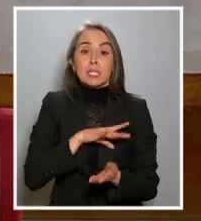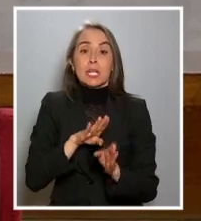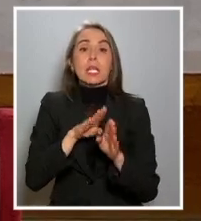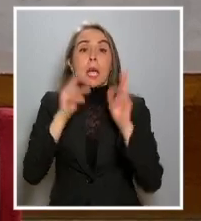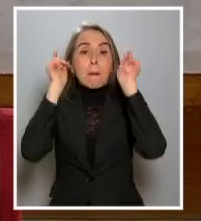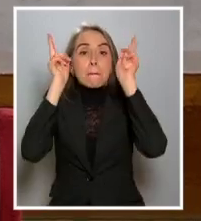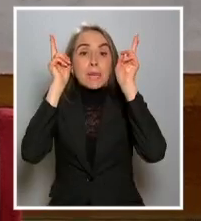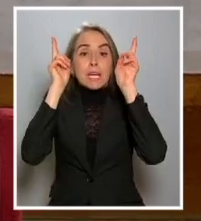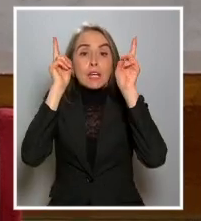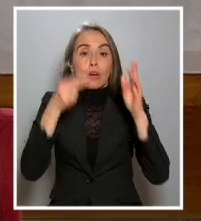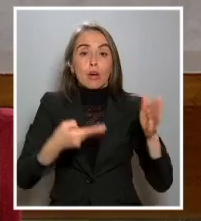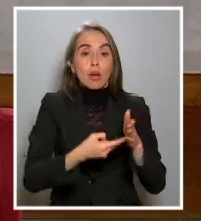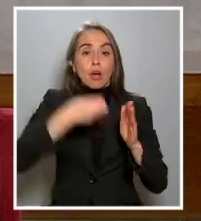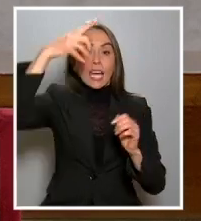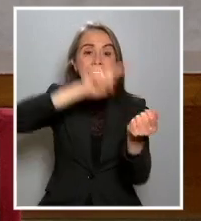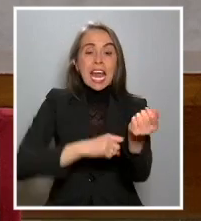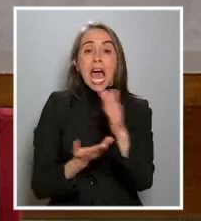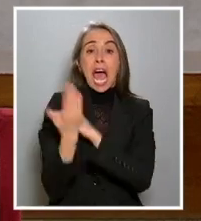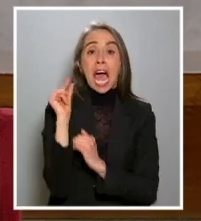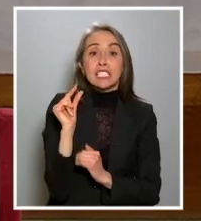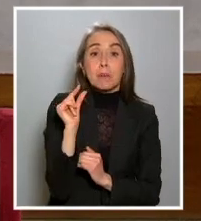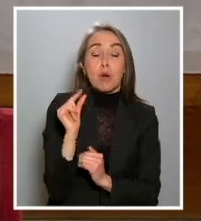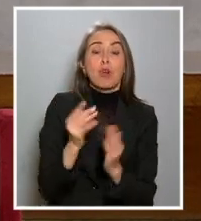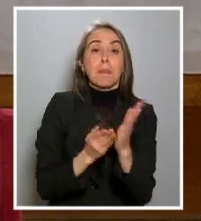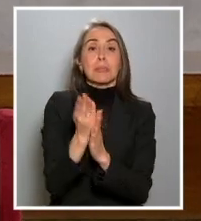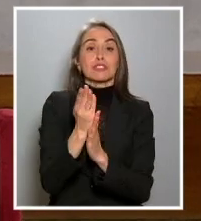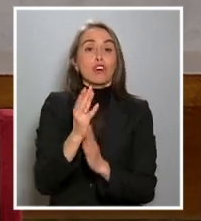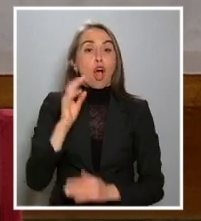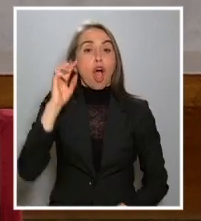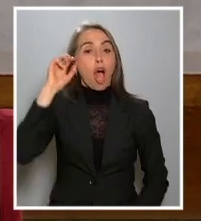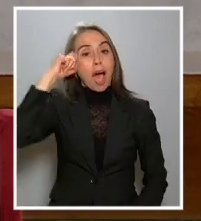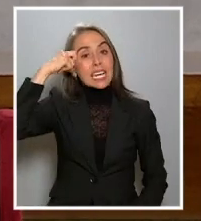sumó Rancagua. En 2025,